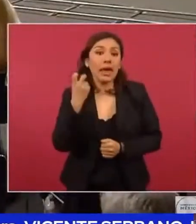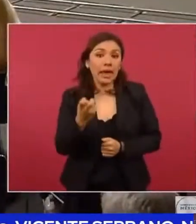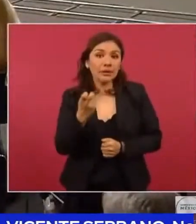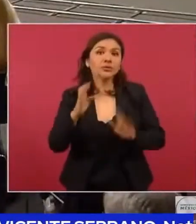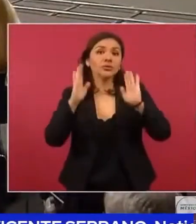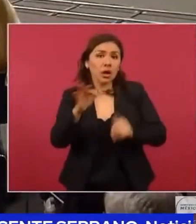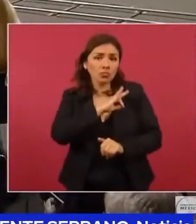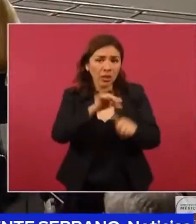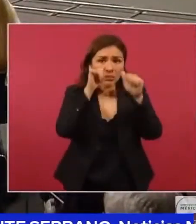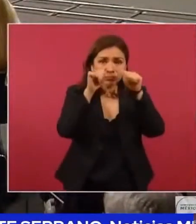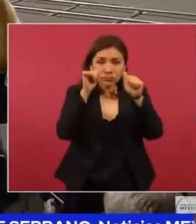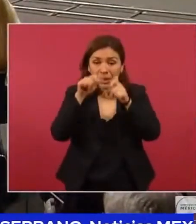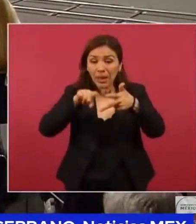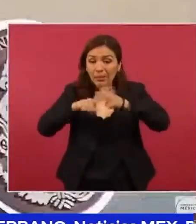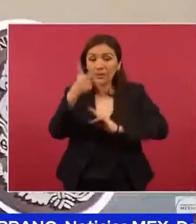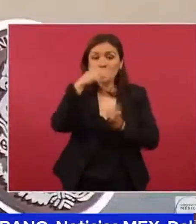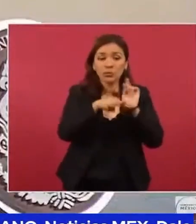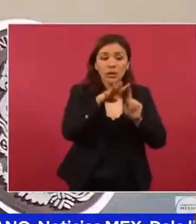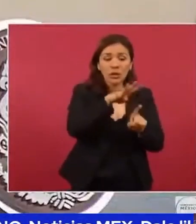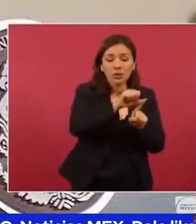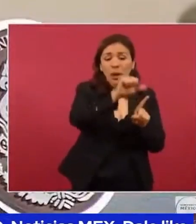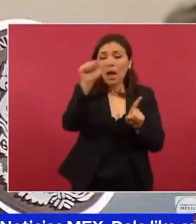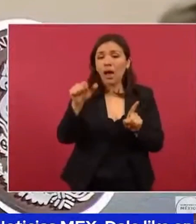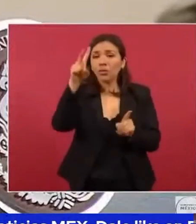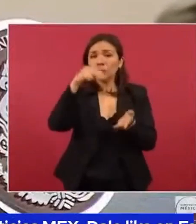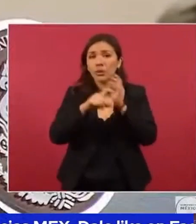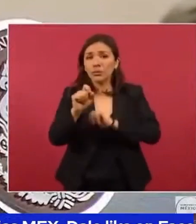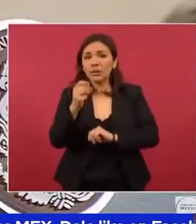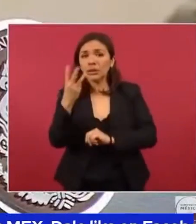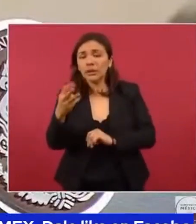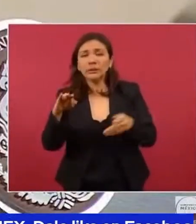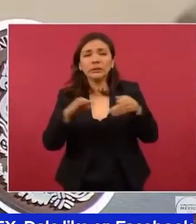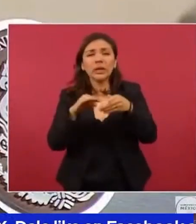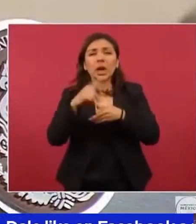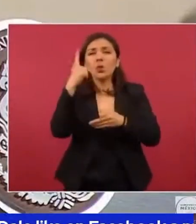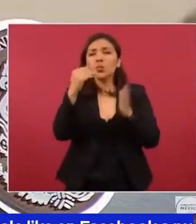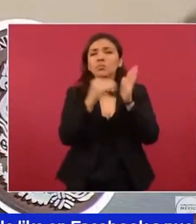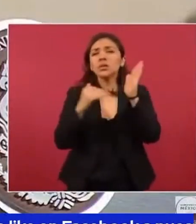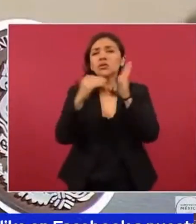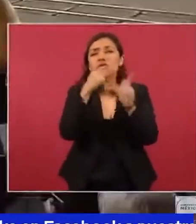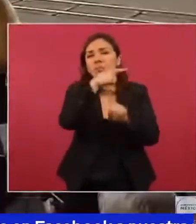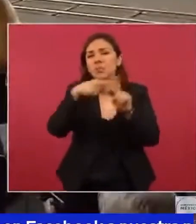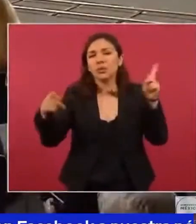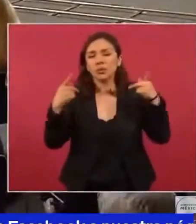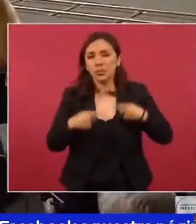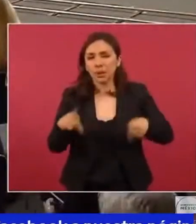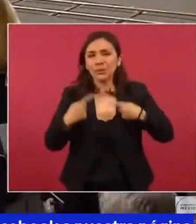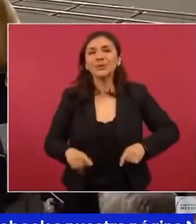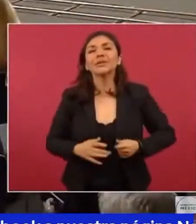estaremos atendiendo de 2019 a 2023 a más de 1,5 millón de personas.